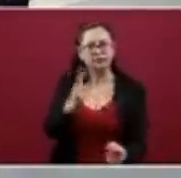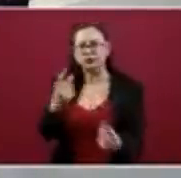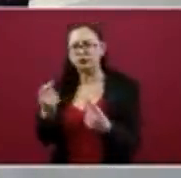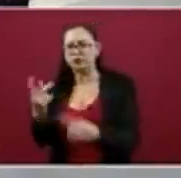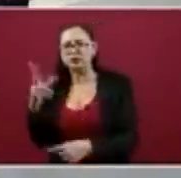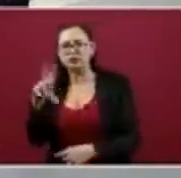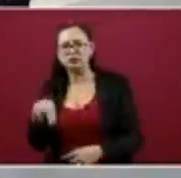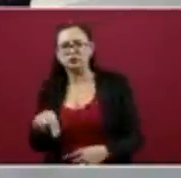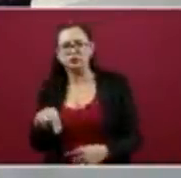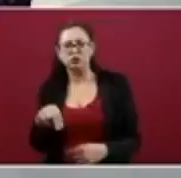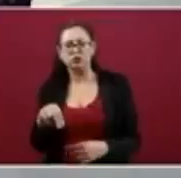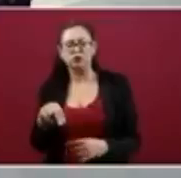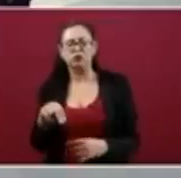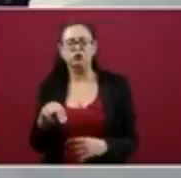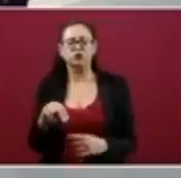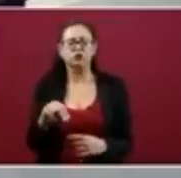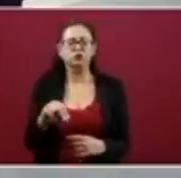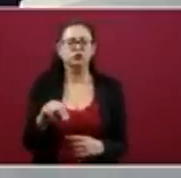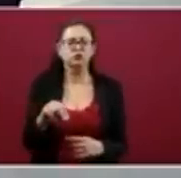cuáles son…